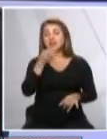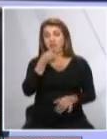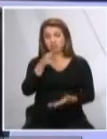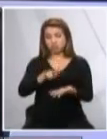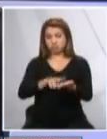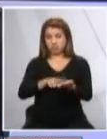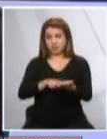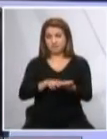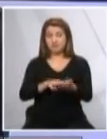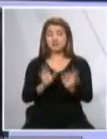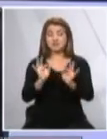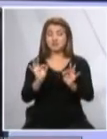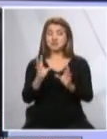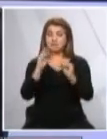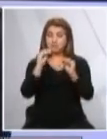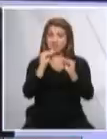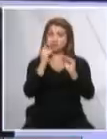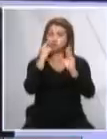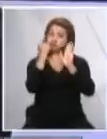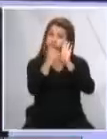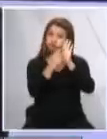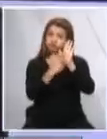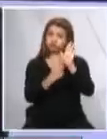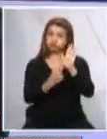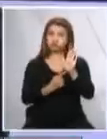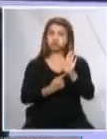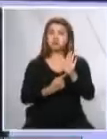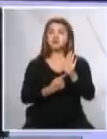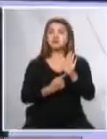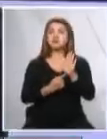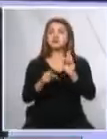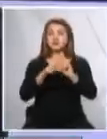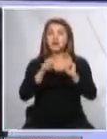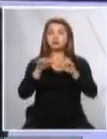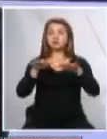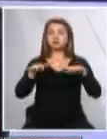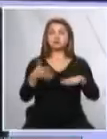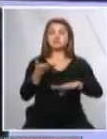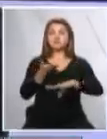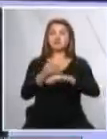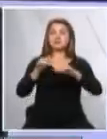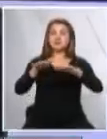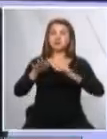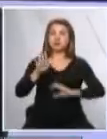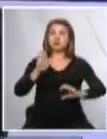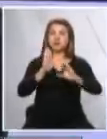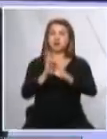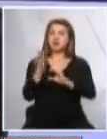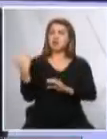estamos hablando, punto por punto, ¿ya? Se hacen asambleas constituyentes. Se hizo